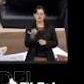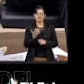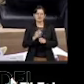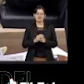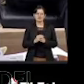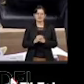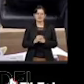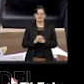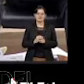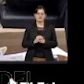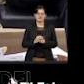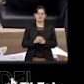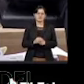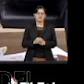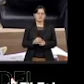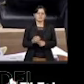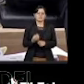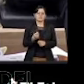a que, o sea,